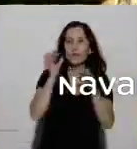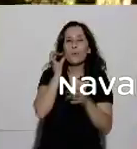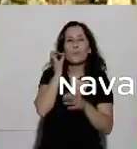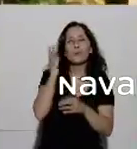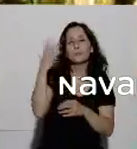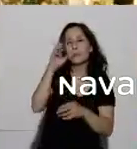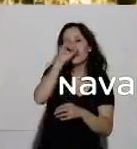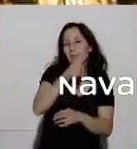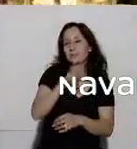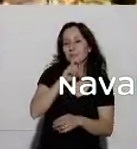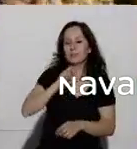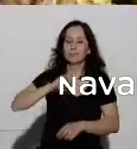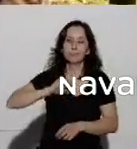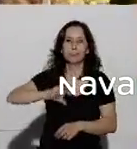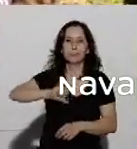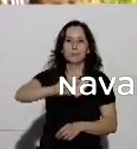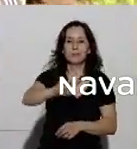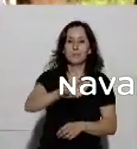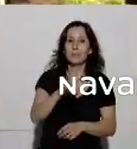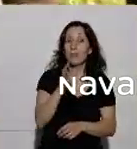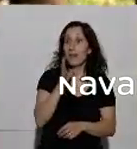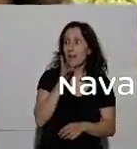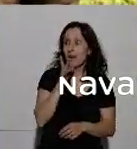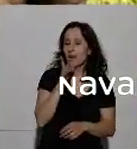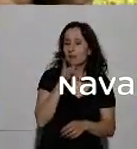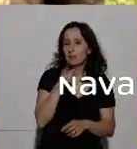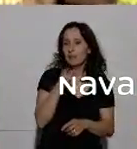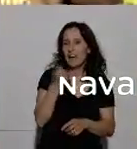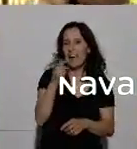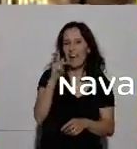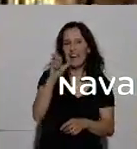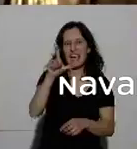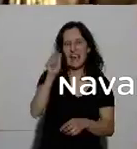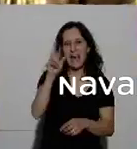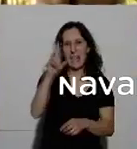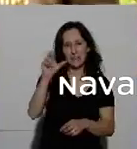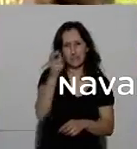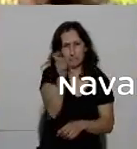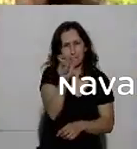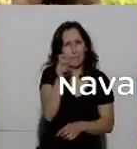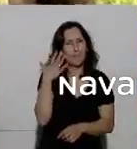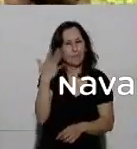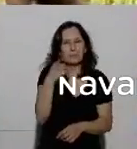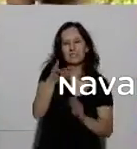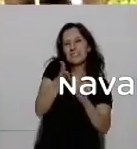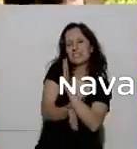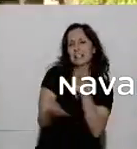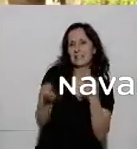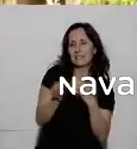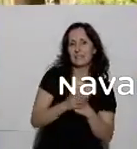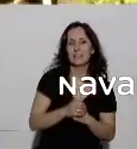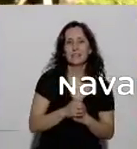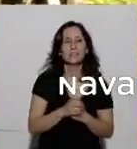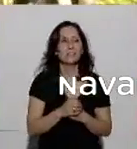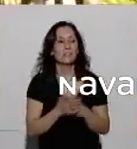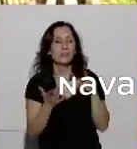brujas, pero lo que realmente ahora vamos a descubrir es eso del aquelarre, que es una palabra tan famosa, pero ¿qué significa realmente? Pues es una